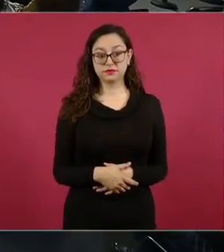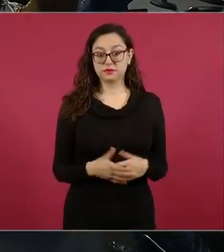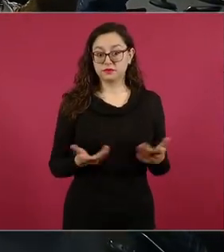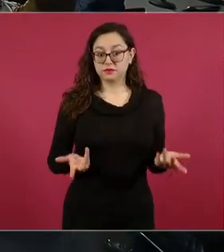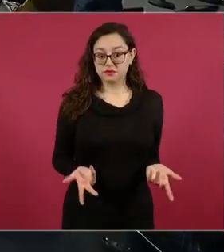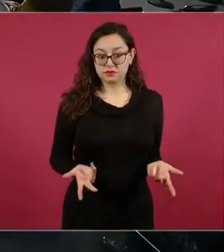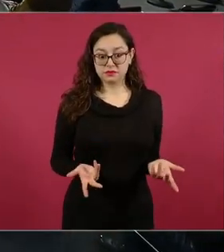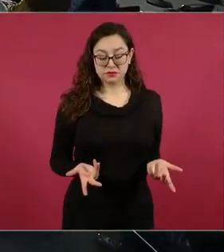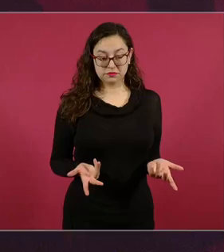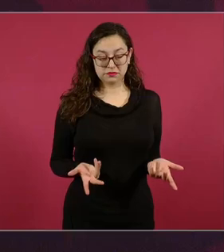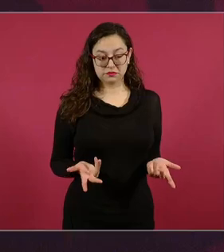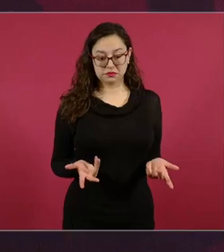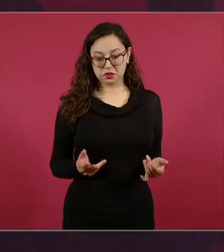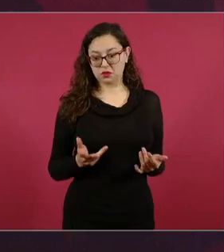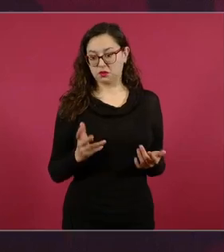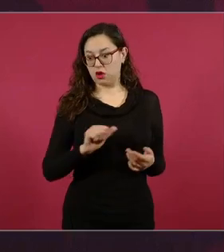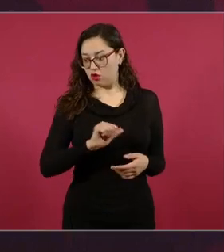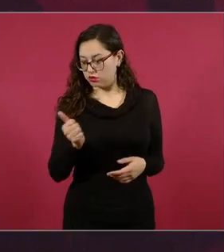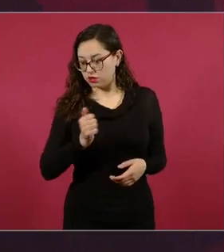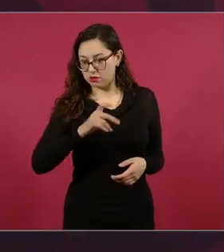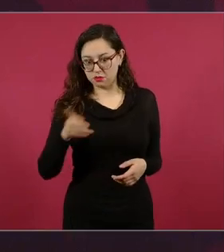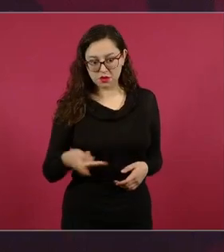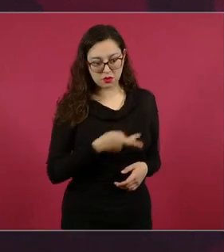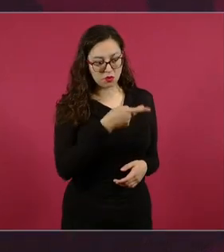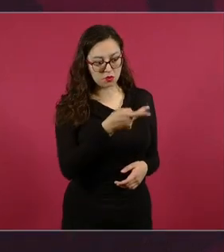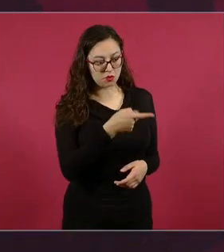¿Cuál es tu opinión?